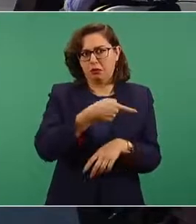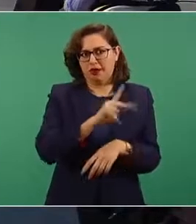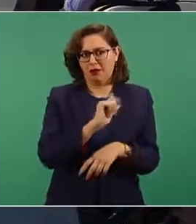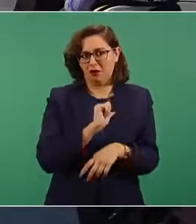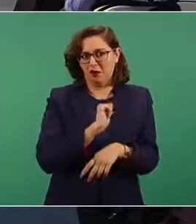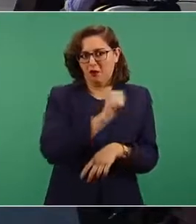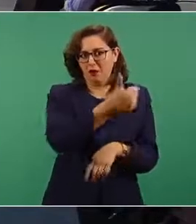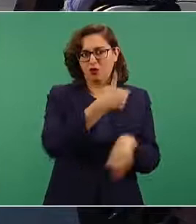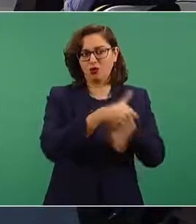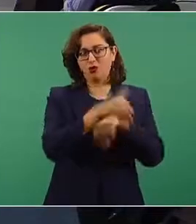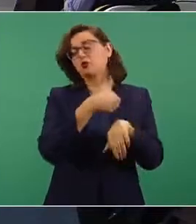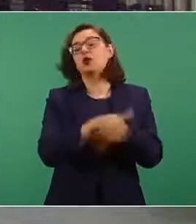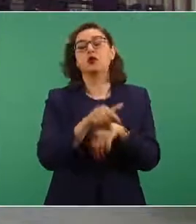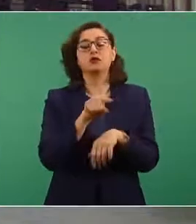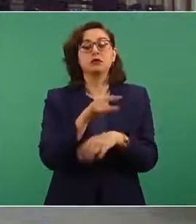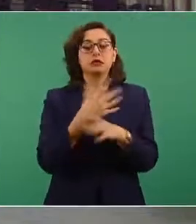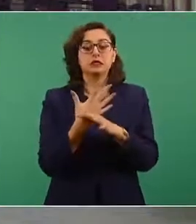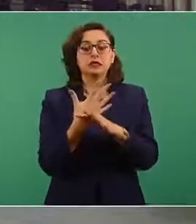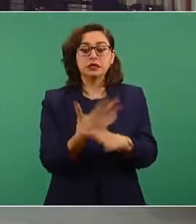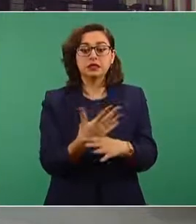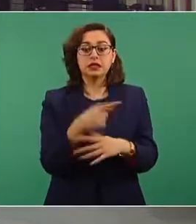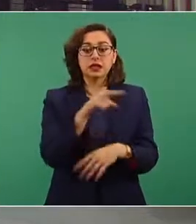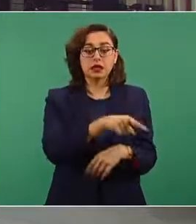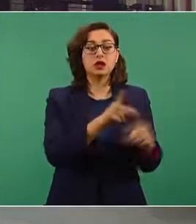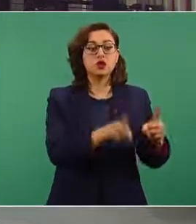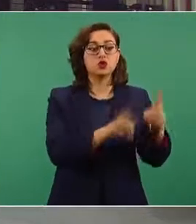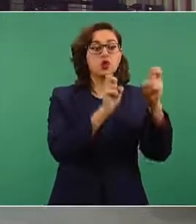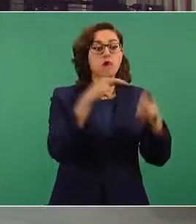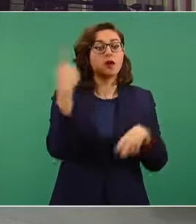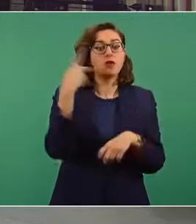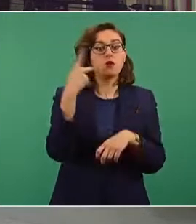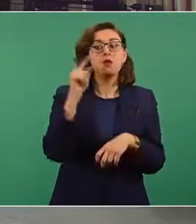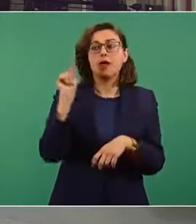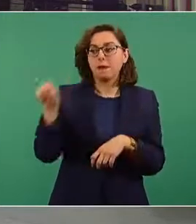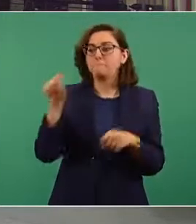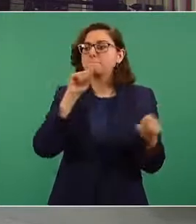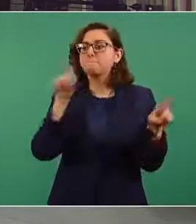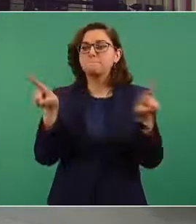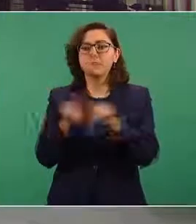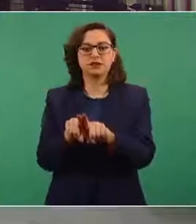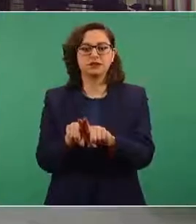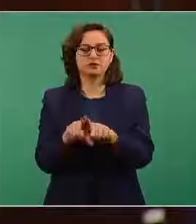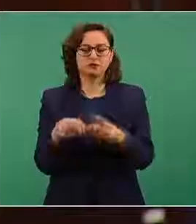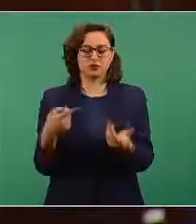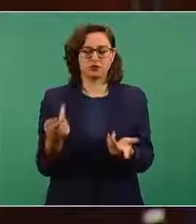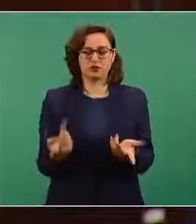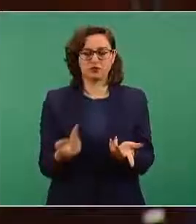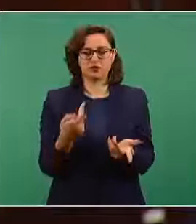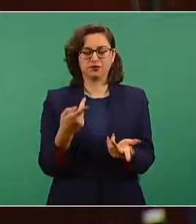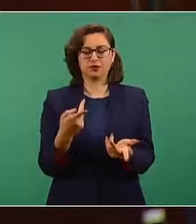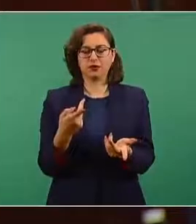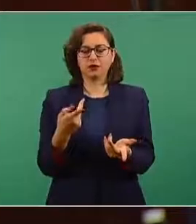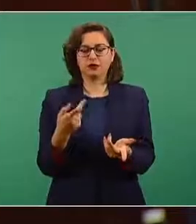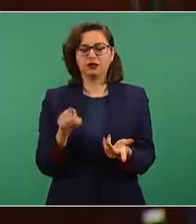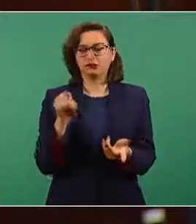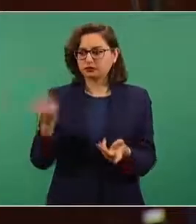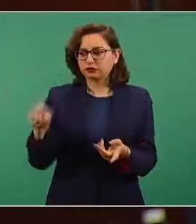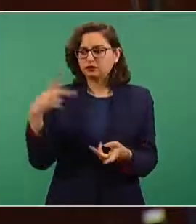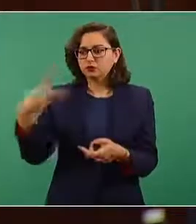Ellos argumentan que esa camioneta es la del robo en Puebla, y la otra serie, que es la que